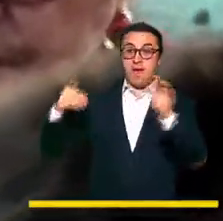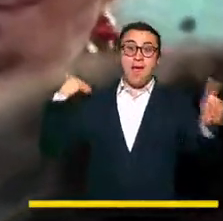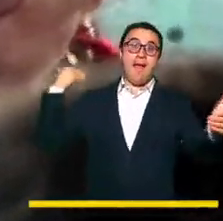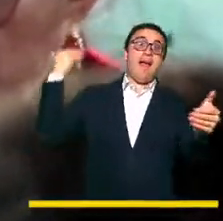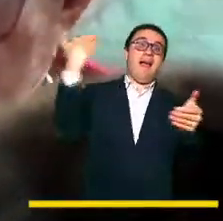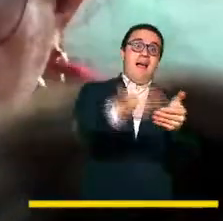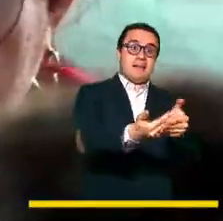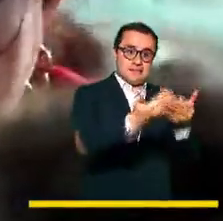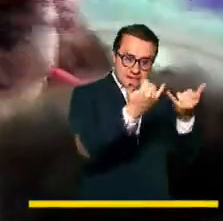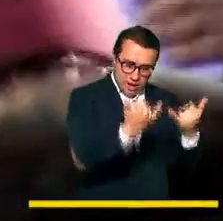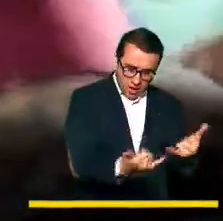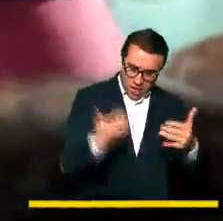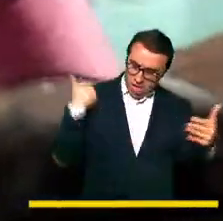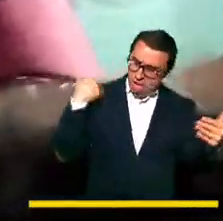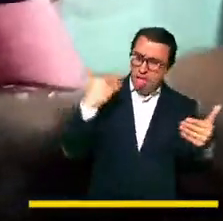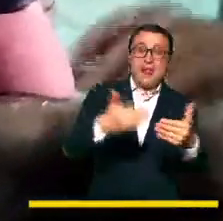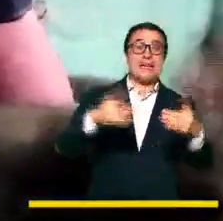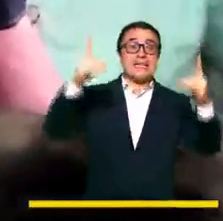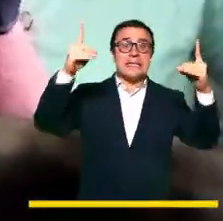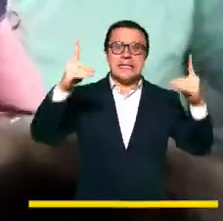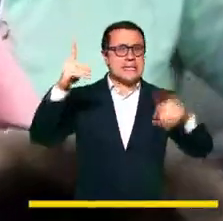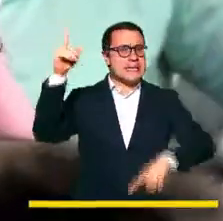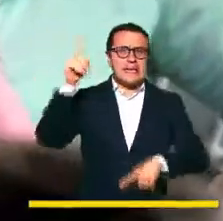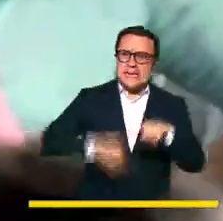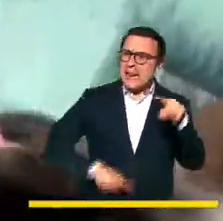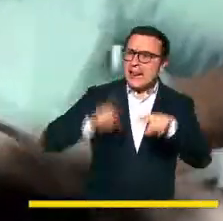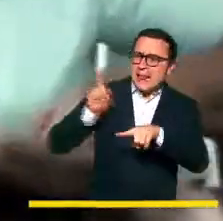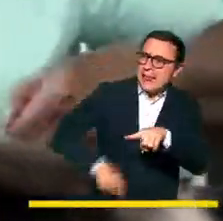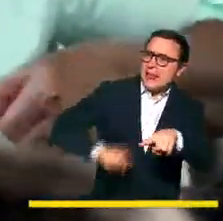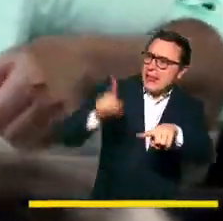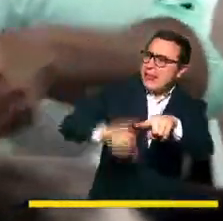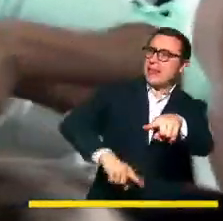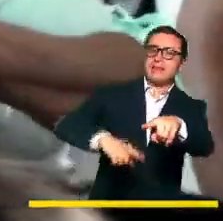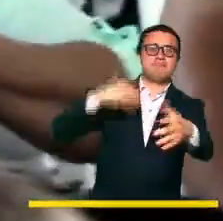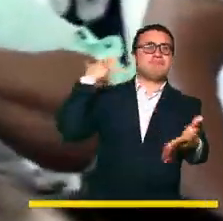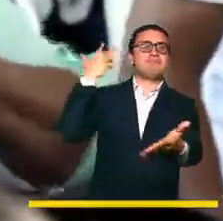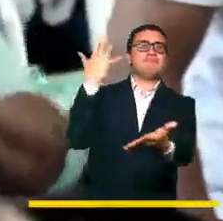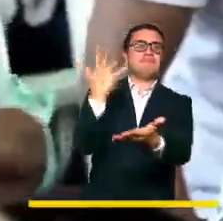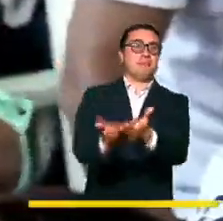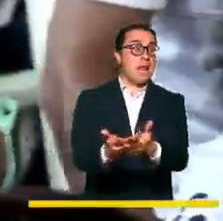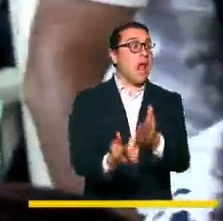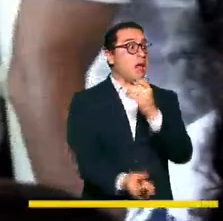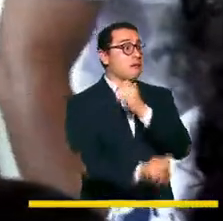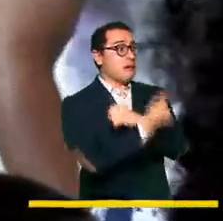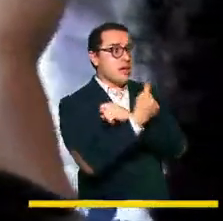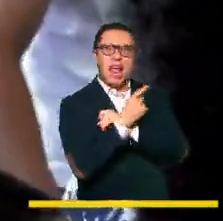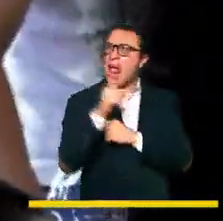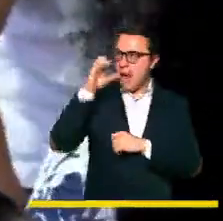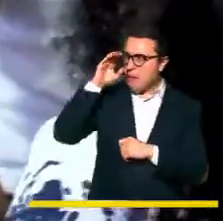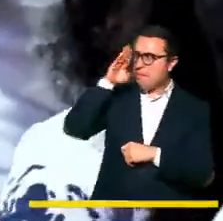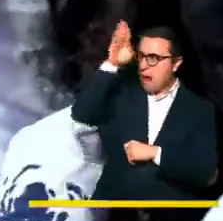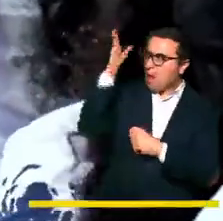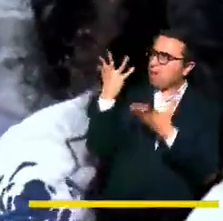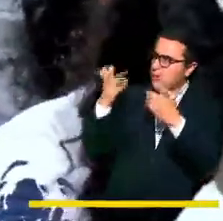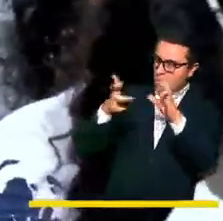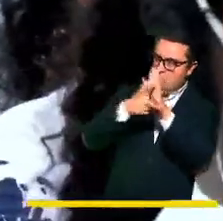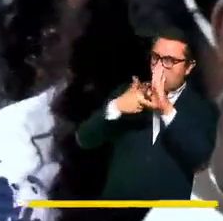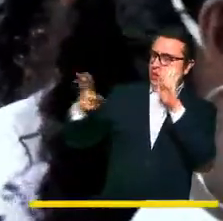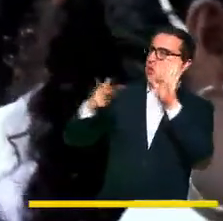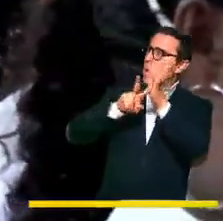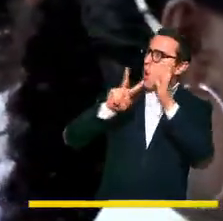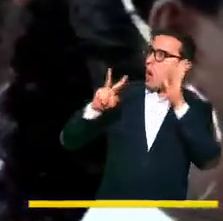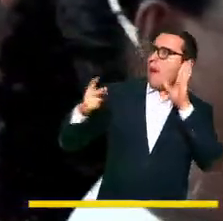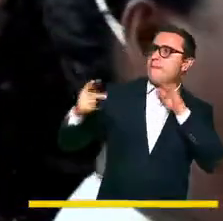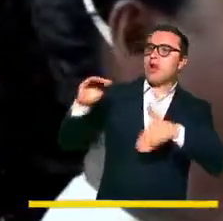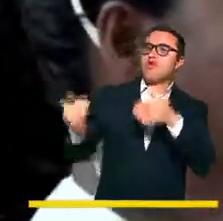pues no han podido tomarse. Una de las críticas que se me hacen es: Petro, ¿usted quiere cambiar la constitución del 91